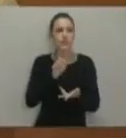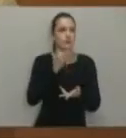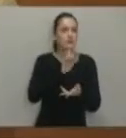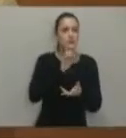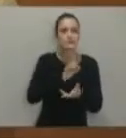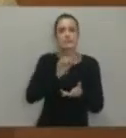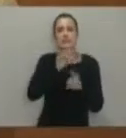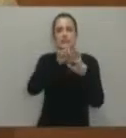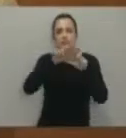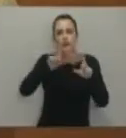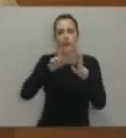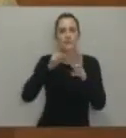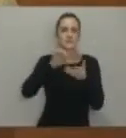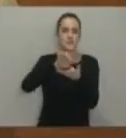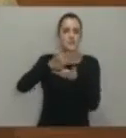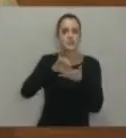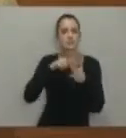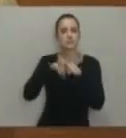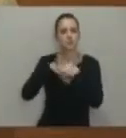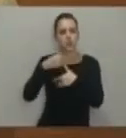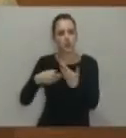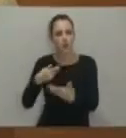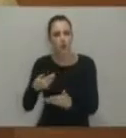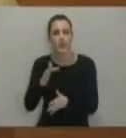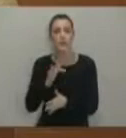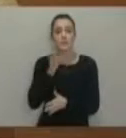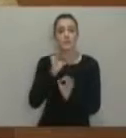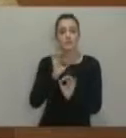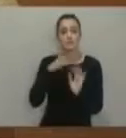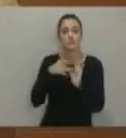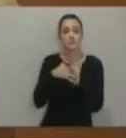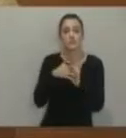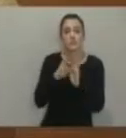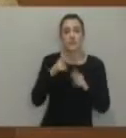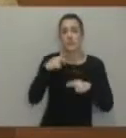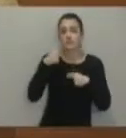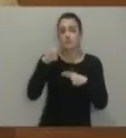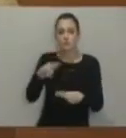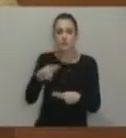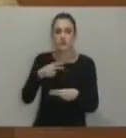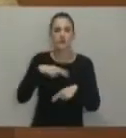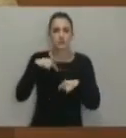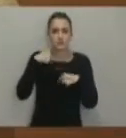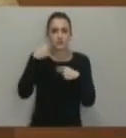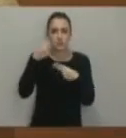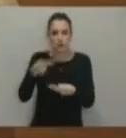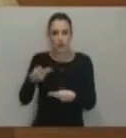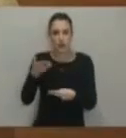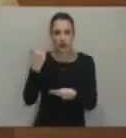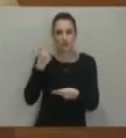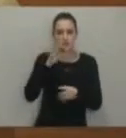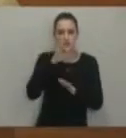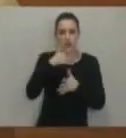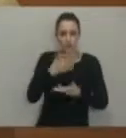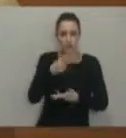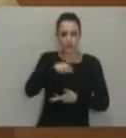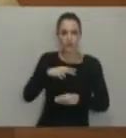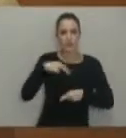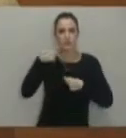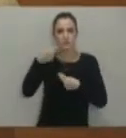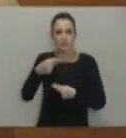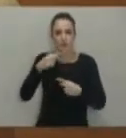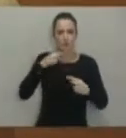gestionan estos centros. Y todo ello respondía a una decisión, respondía y responde a una decisión